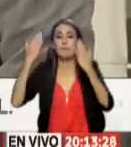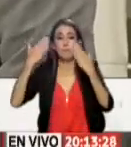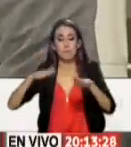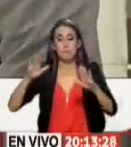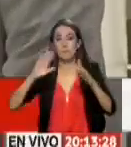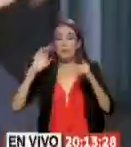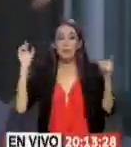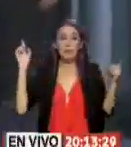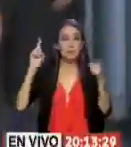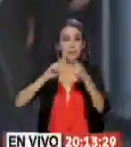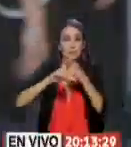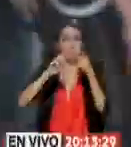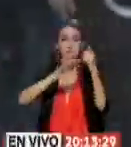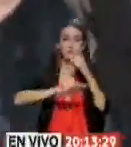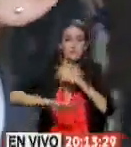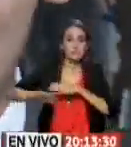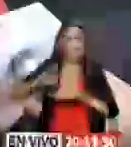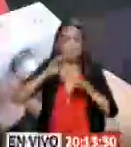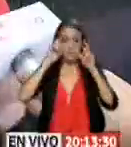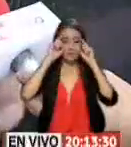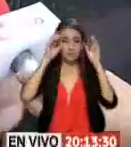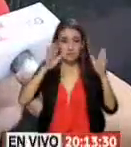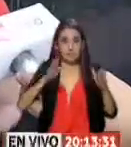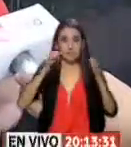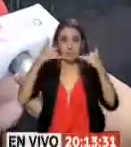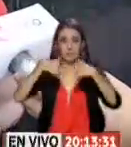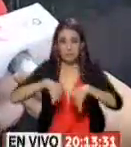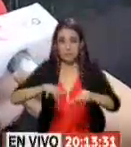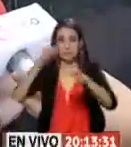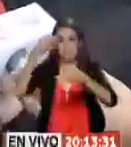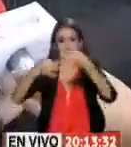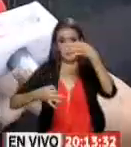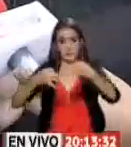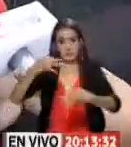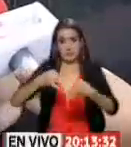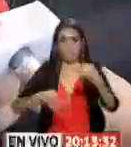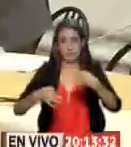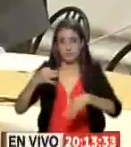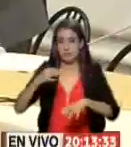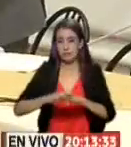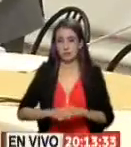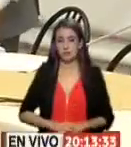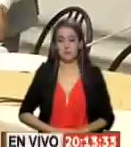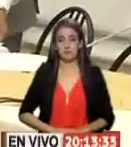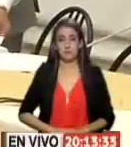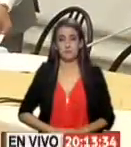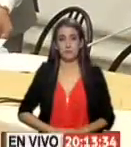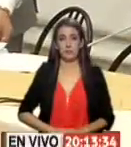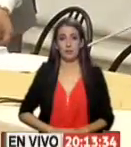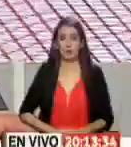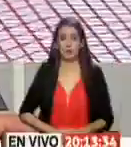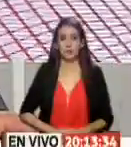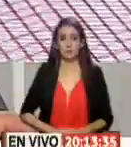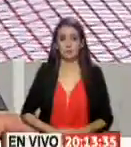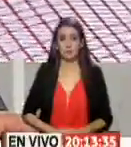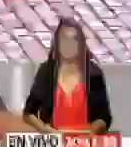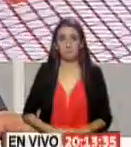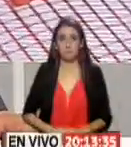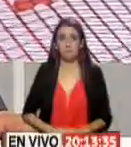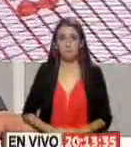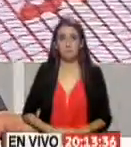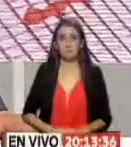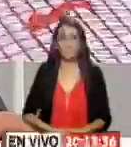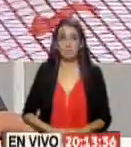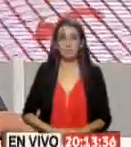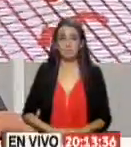por su ex asistente, sigue su curso en Fiscalía. De la justicia no la salva nadie. Alexis Moncayo, Telediario. Y sobre